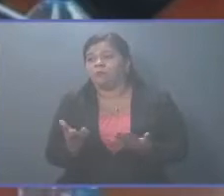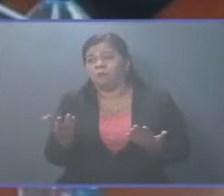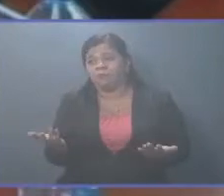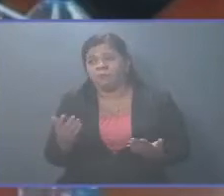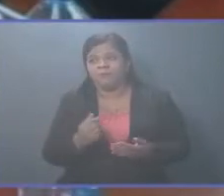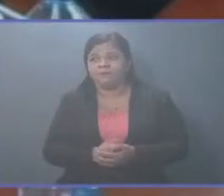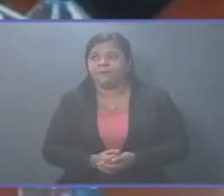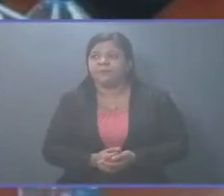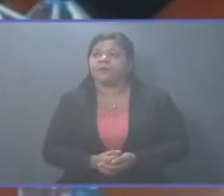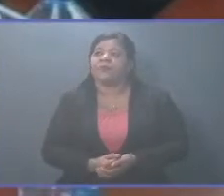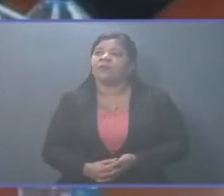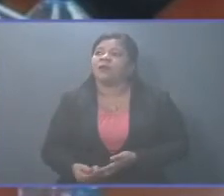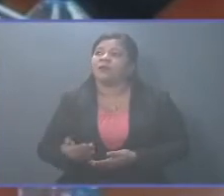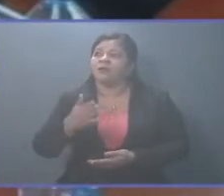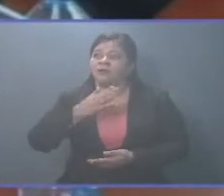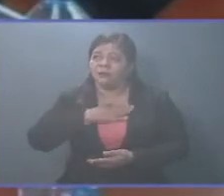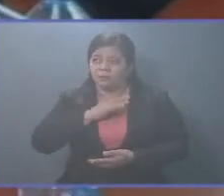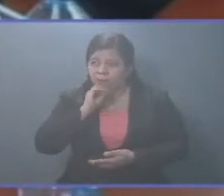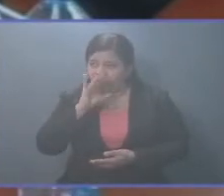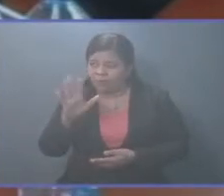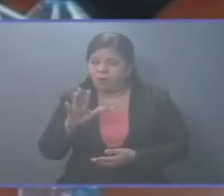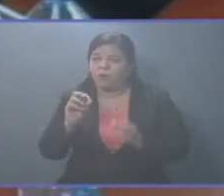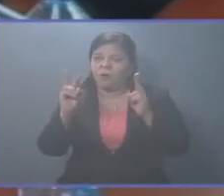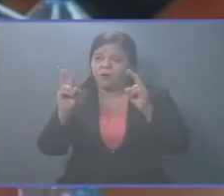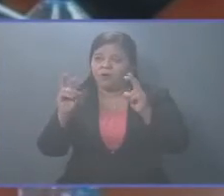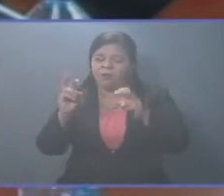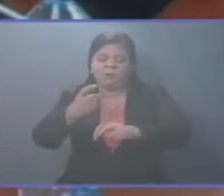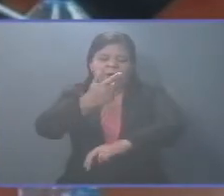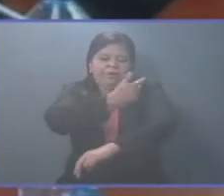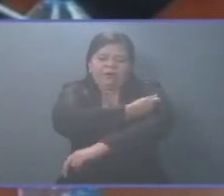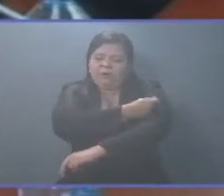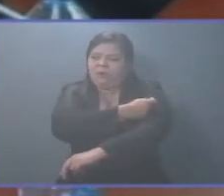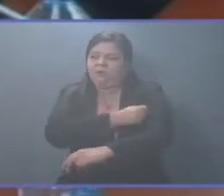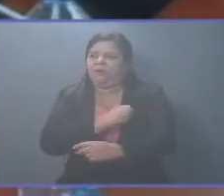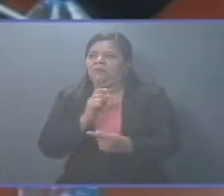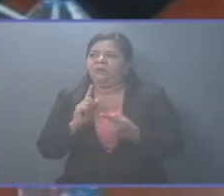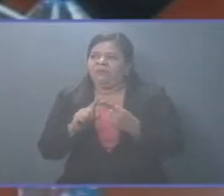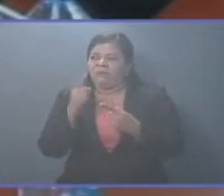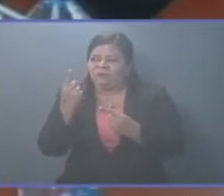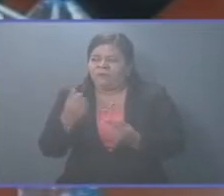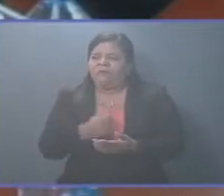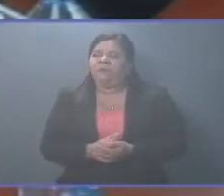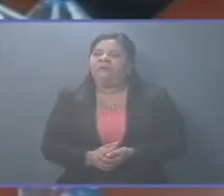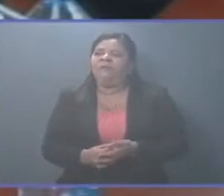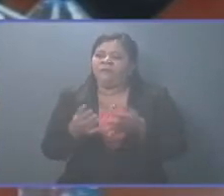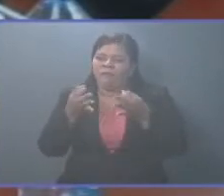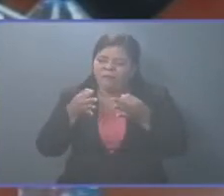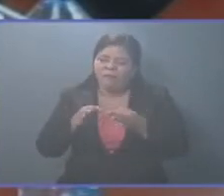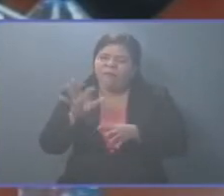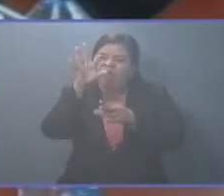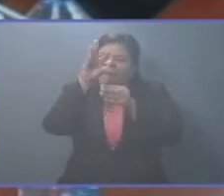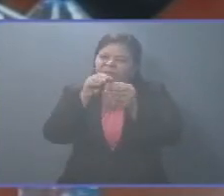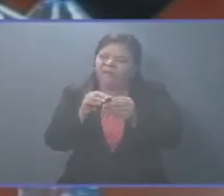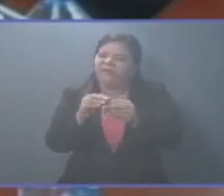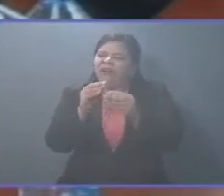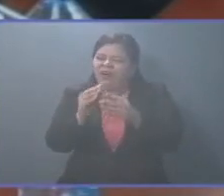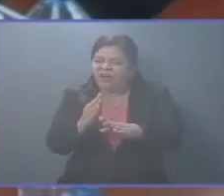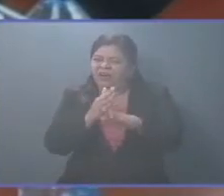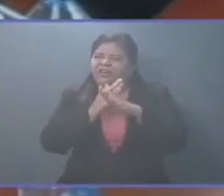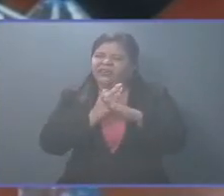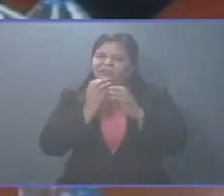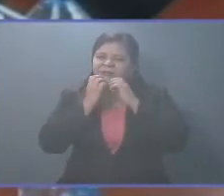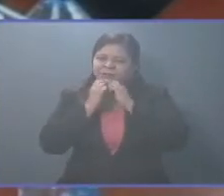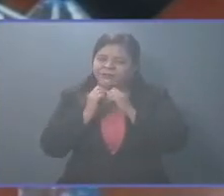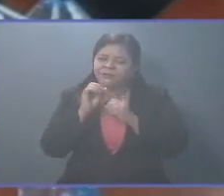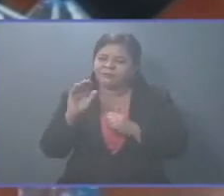yo, en cuanto a lo que es la vacuna, en primer lugar, en forma promedio va a proteger la